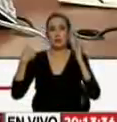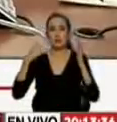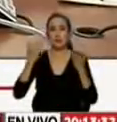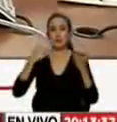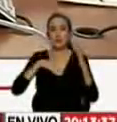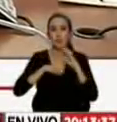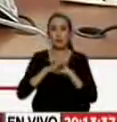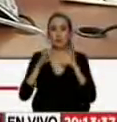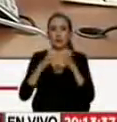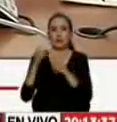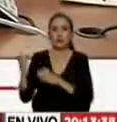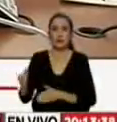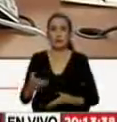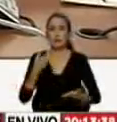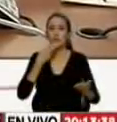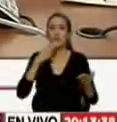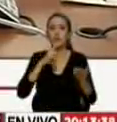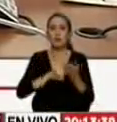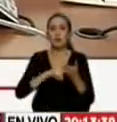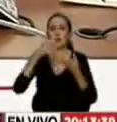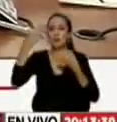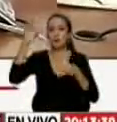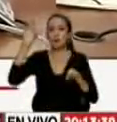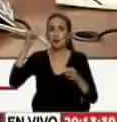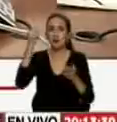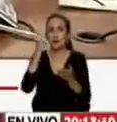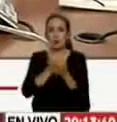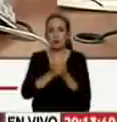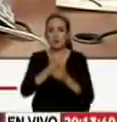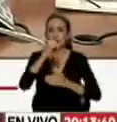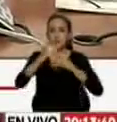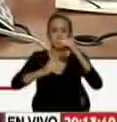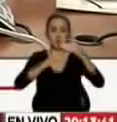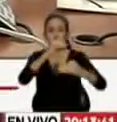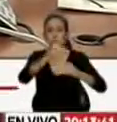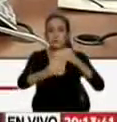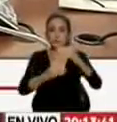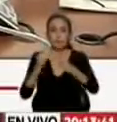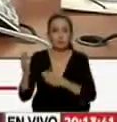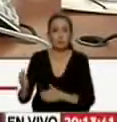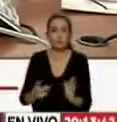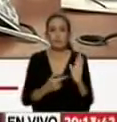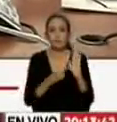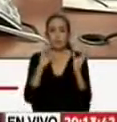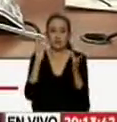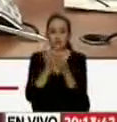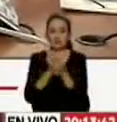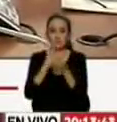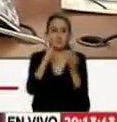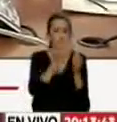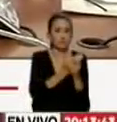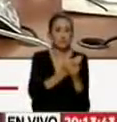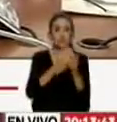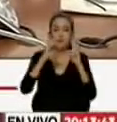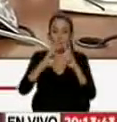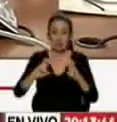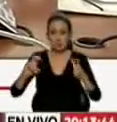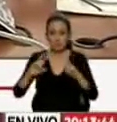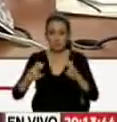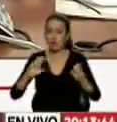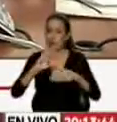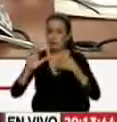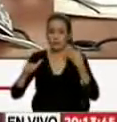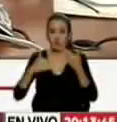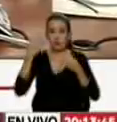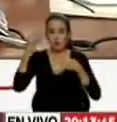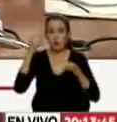seguridad. Son las actas justamente de todo este proceso de este año, mientras se contrató, se empezó las investigaciones, se entregó el